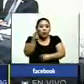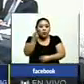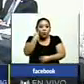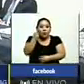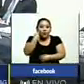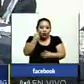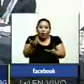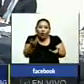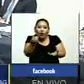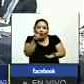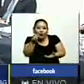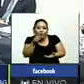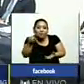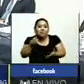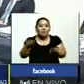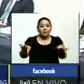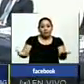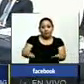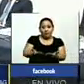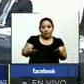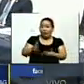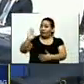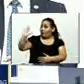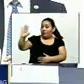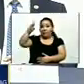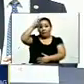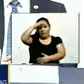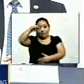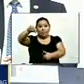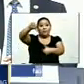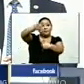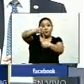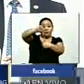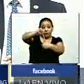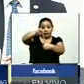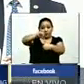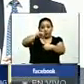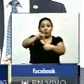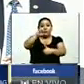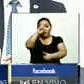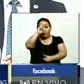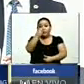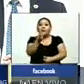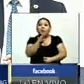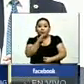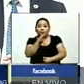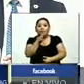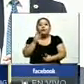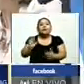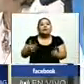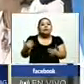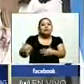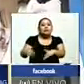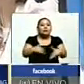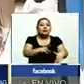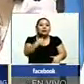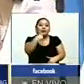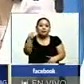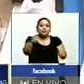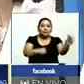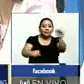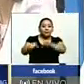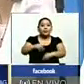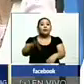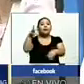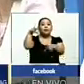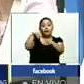los alimentos que se ejecutan en México, Centroamérica y República Dominicana. En la actividad participaron representantes del Banco